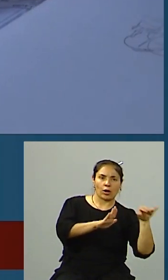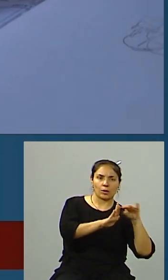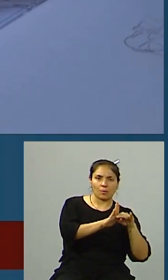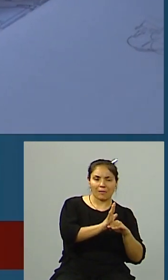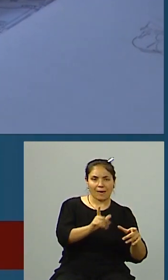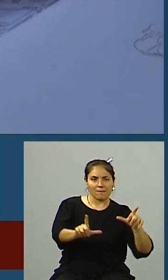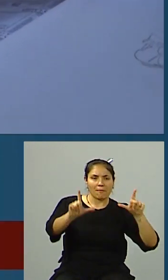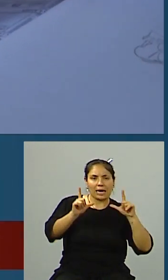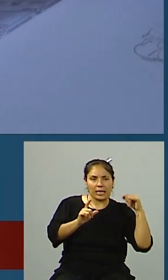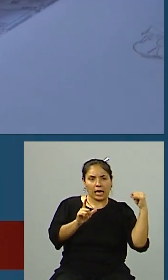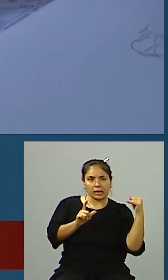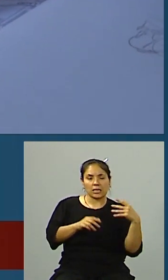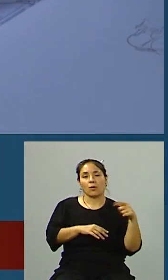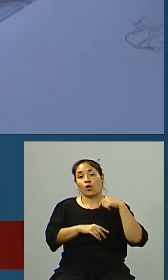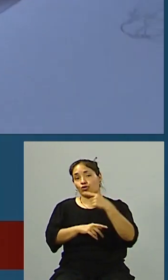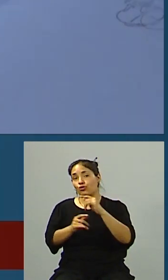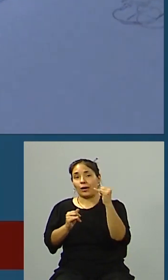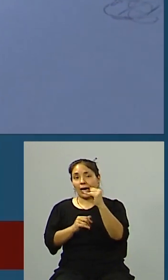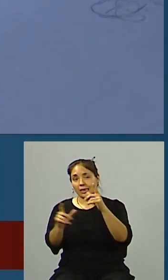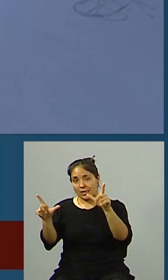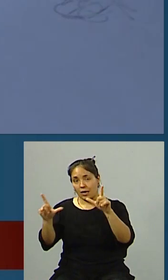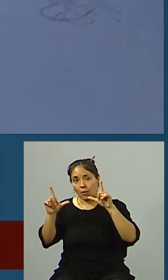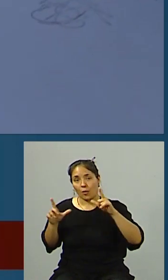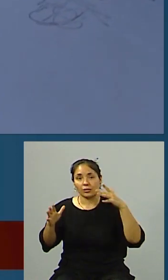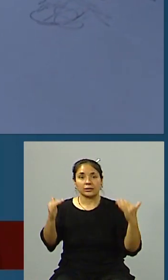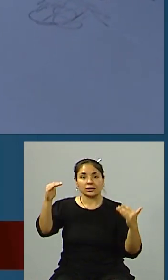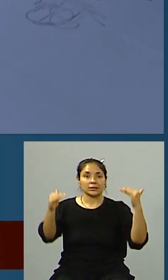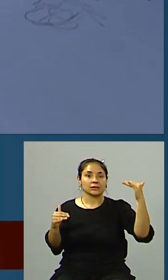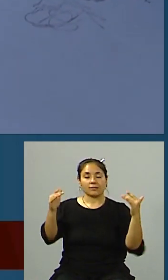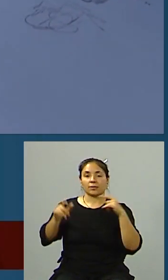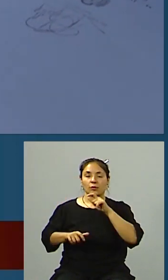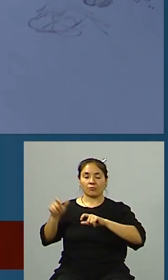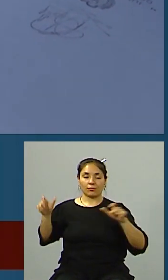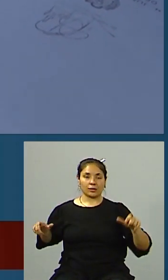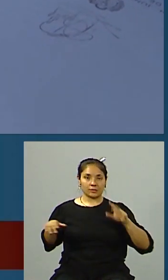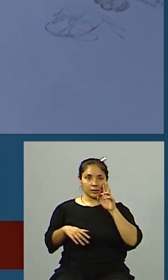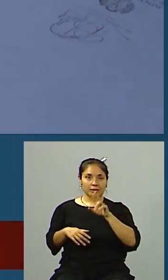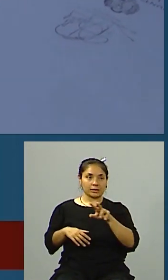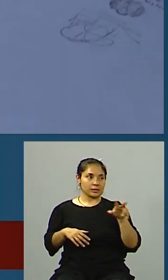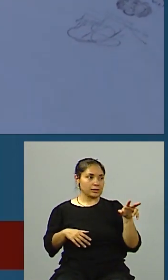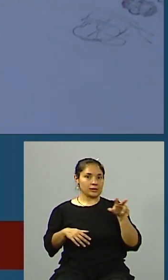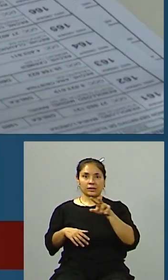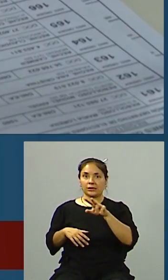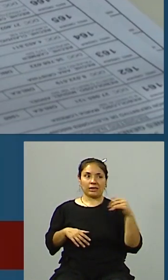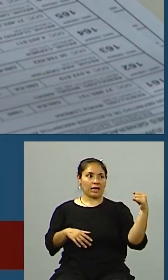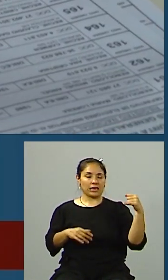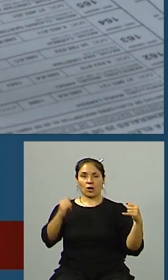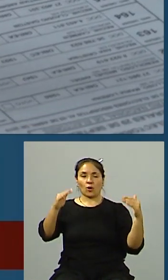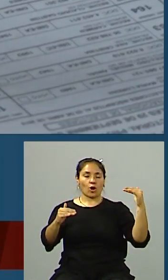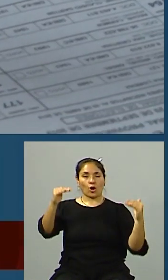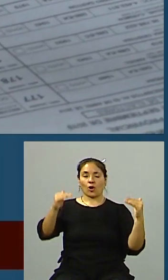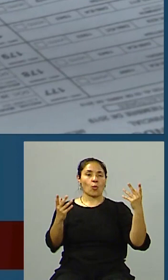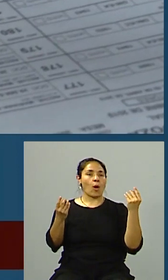votantes, porque lo que se intenta es que esos votantes se terminen inclinando por rechazar lo alternativo, por rechazar al